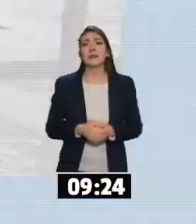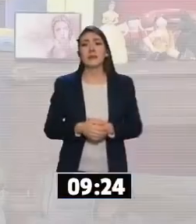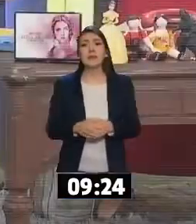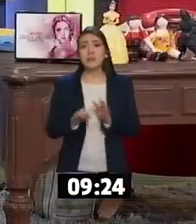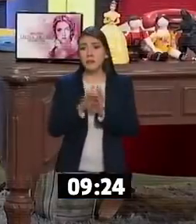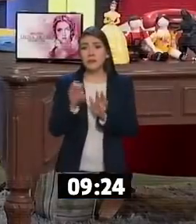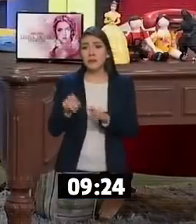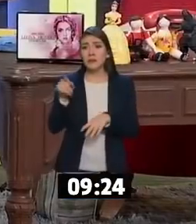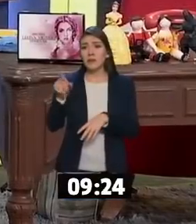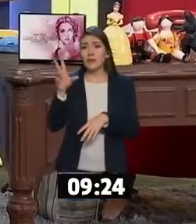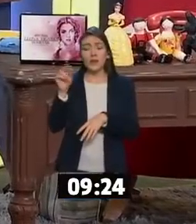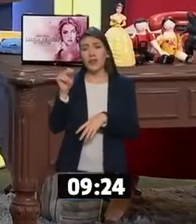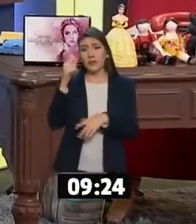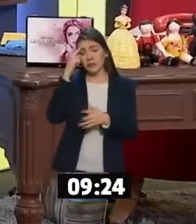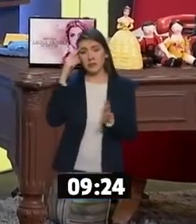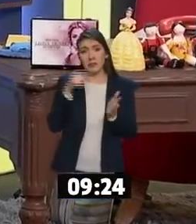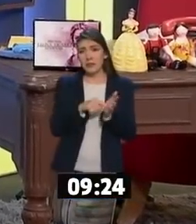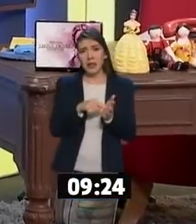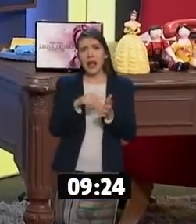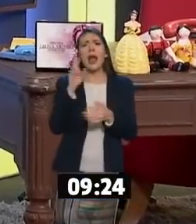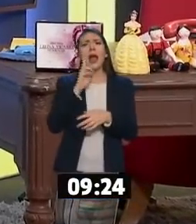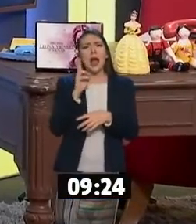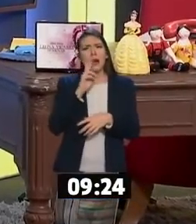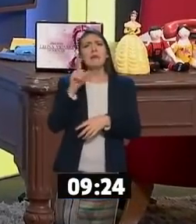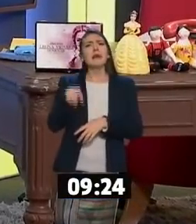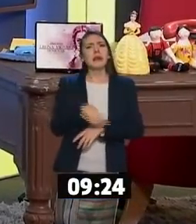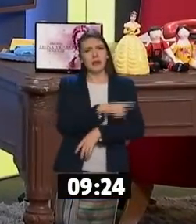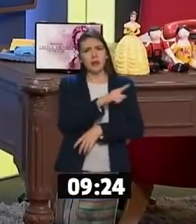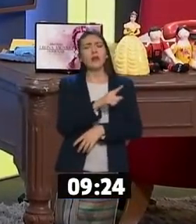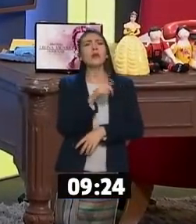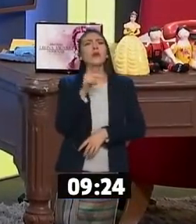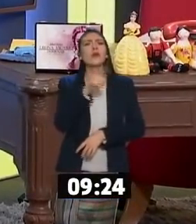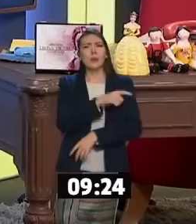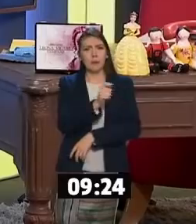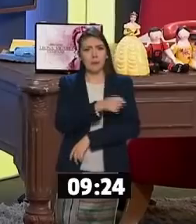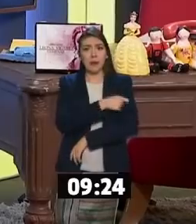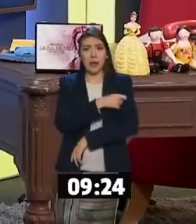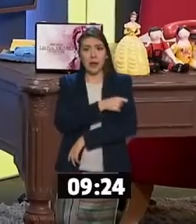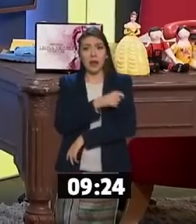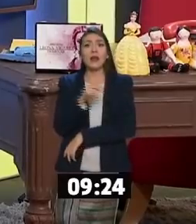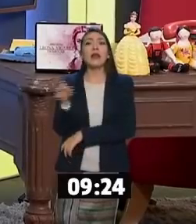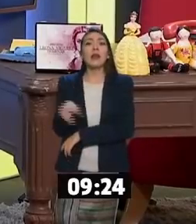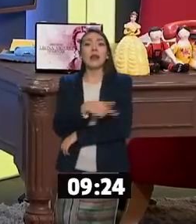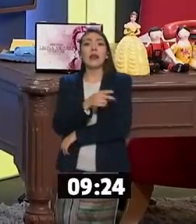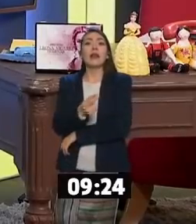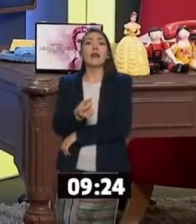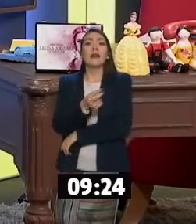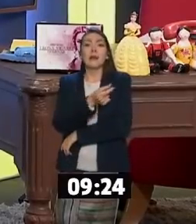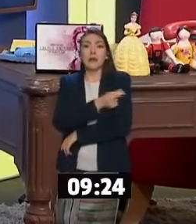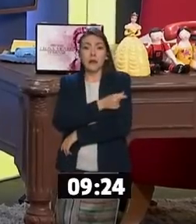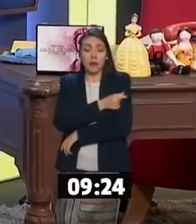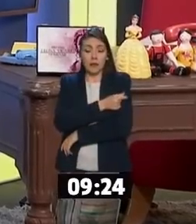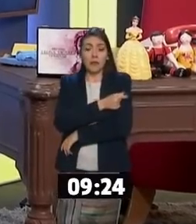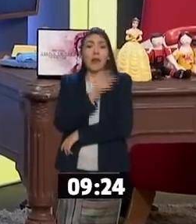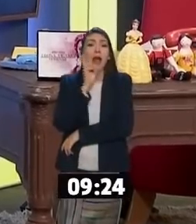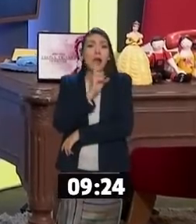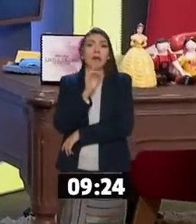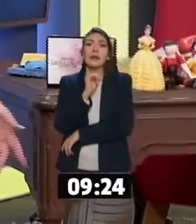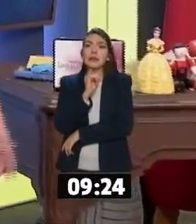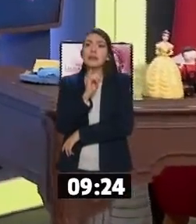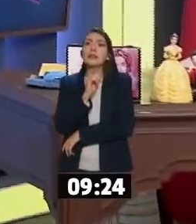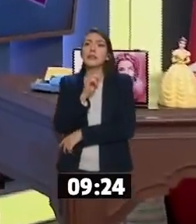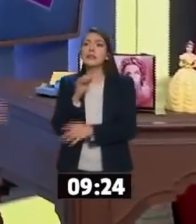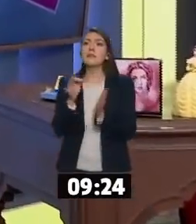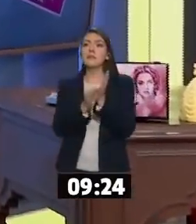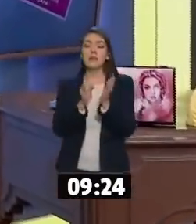de a ver si de veras se le pega pegan la cosas de cuchara. metálicas. Pero haga Si la no se le prueba. pegan, vaya a ponerse la segunda dosis y a ver A si ver así si sí. así. Ya